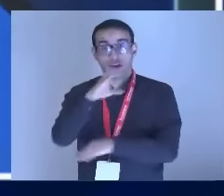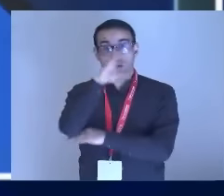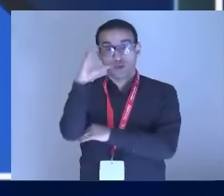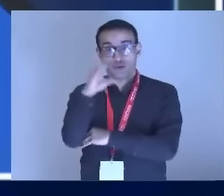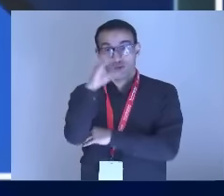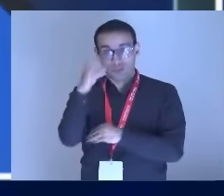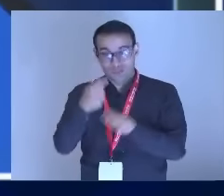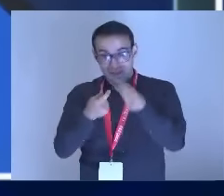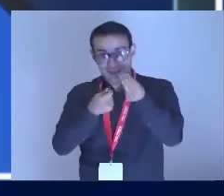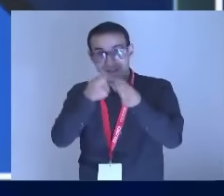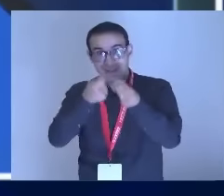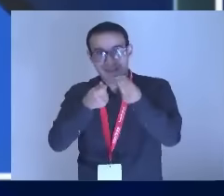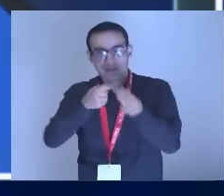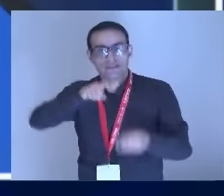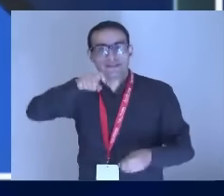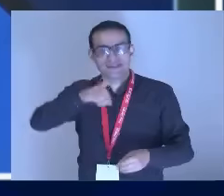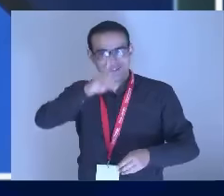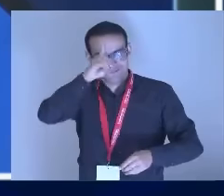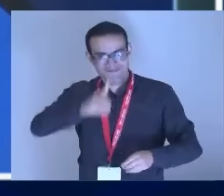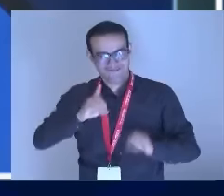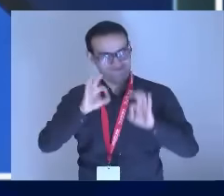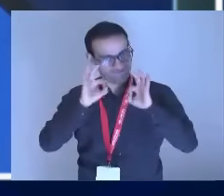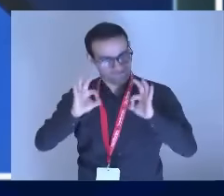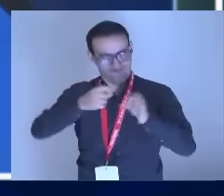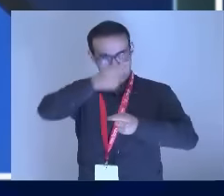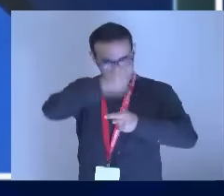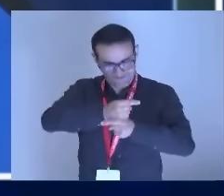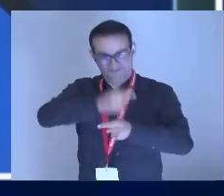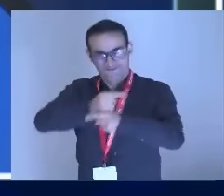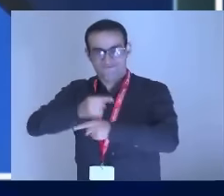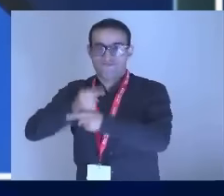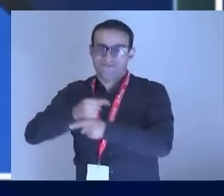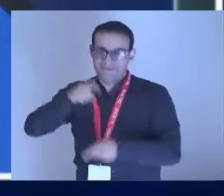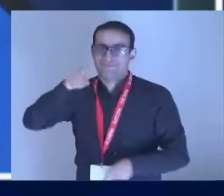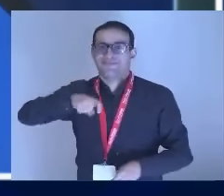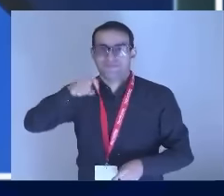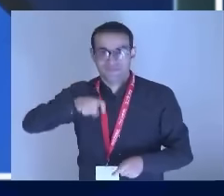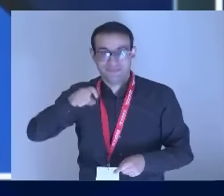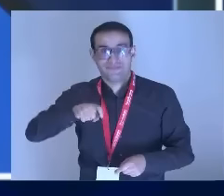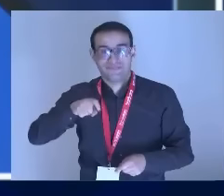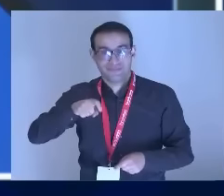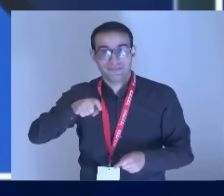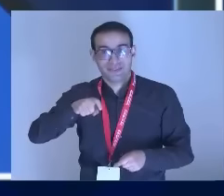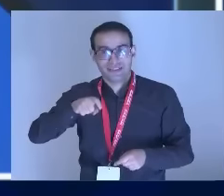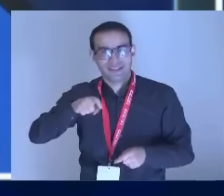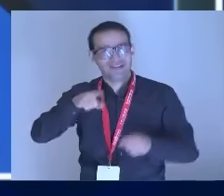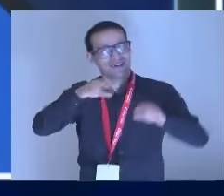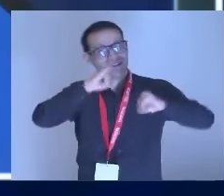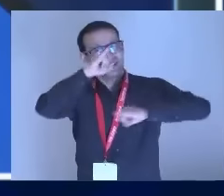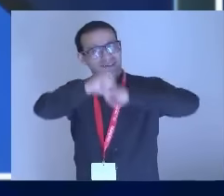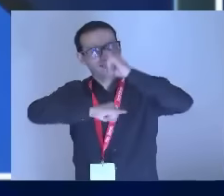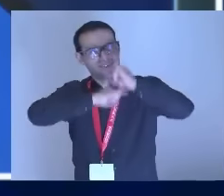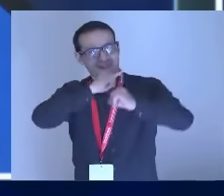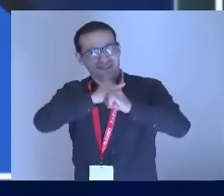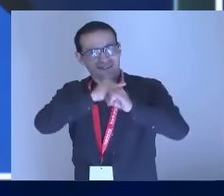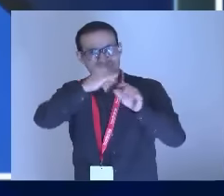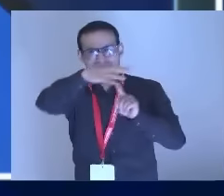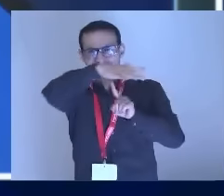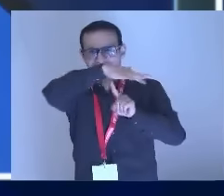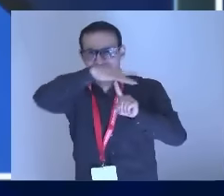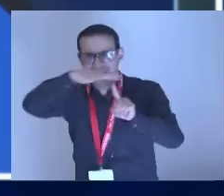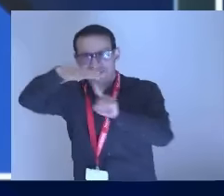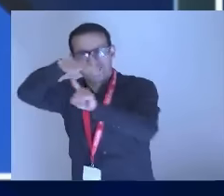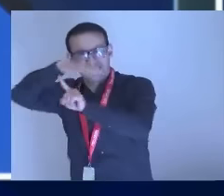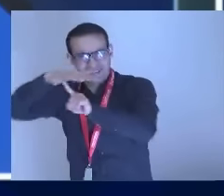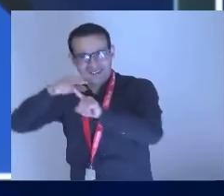decisiones asertivas hoy más que nunca las condiciones internacionales o factores externos